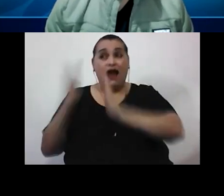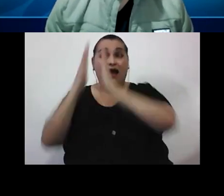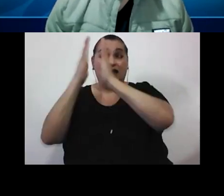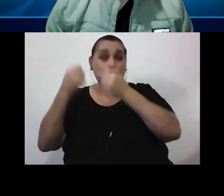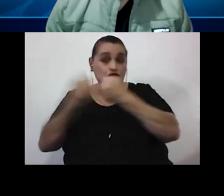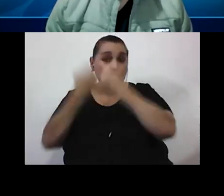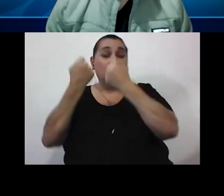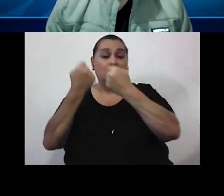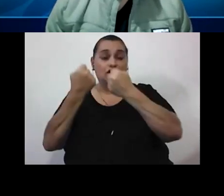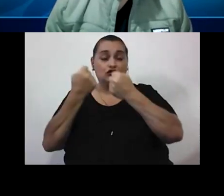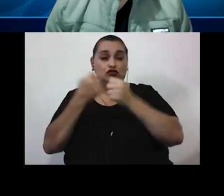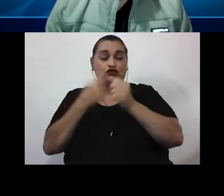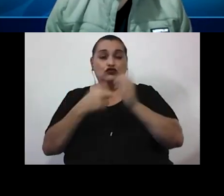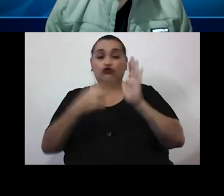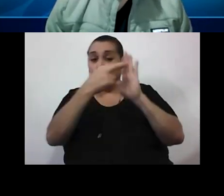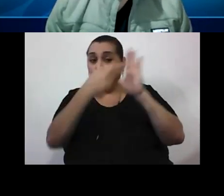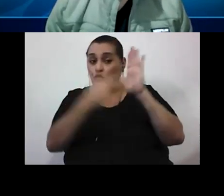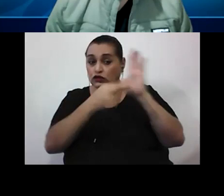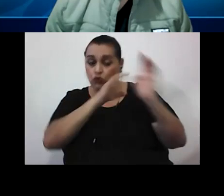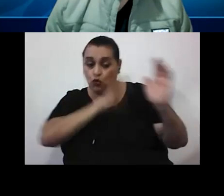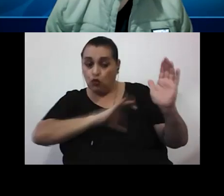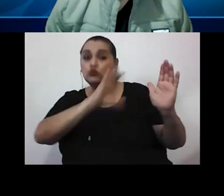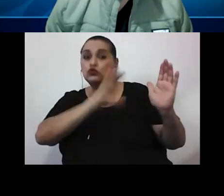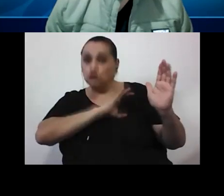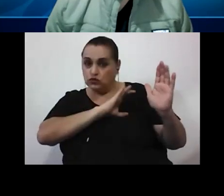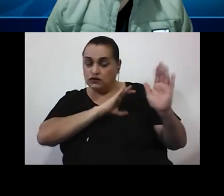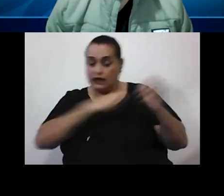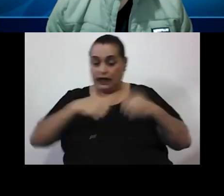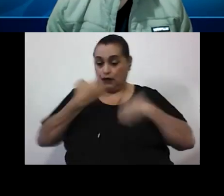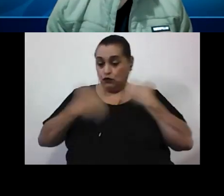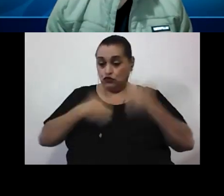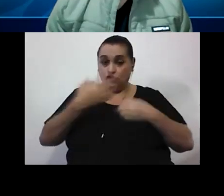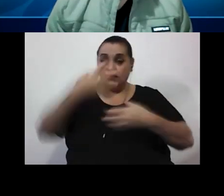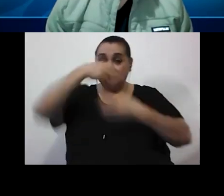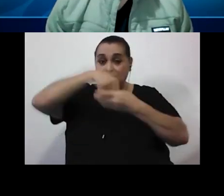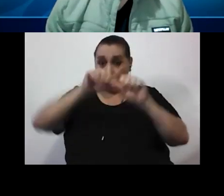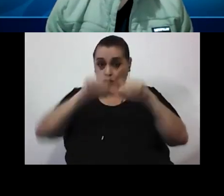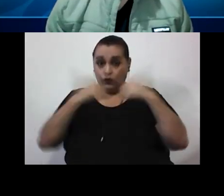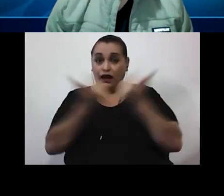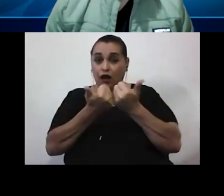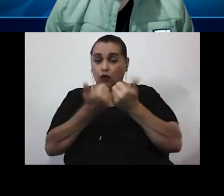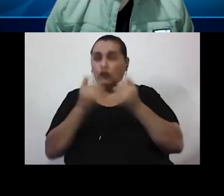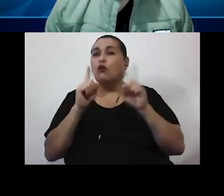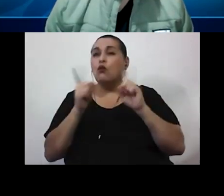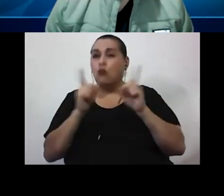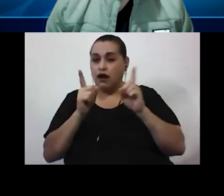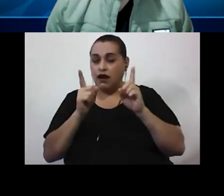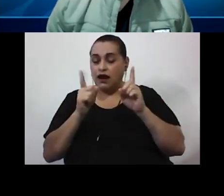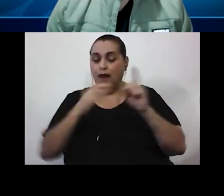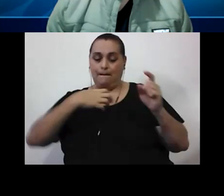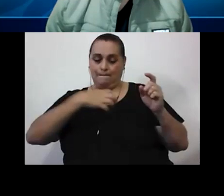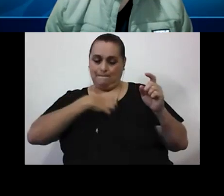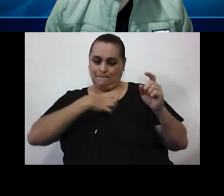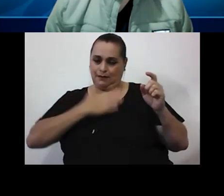la regulación del comportamiento y de las emociones en el aula, sea mi propia